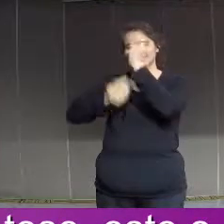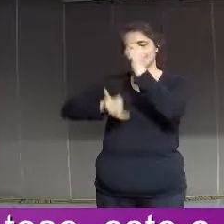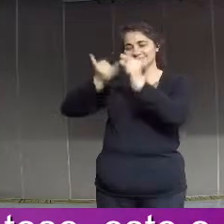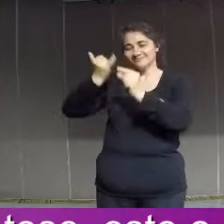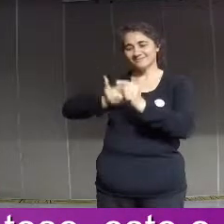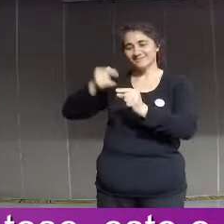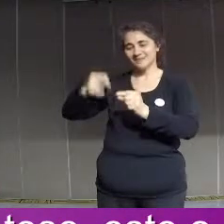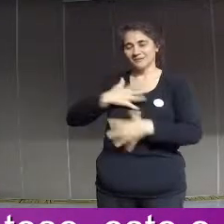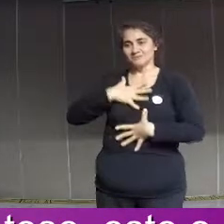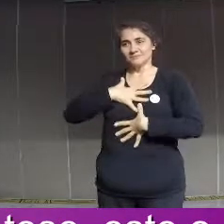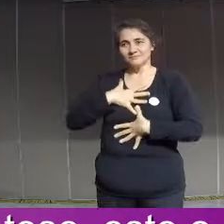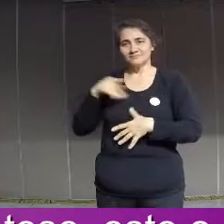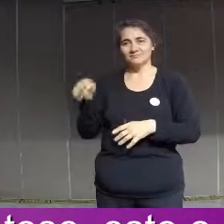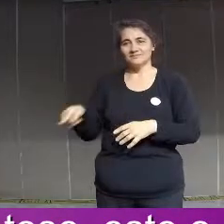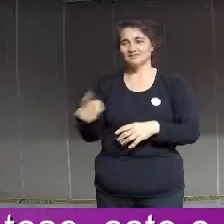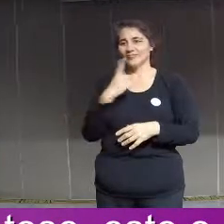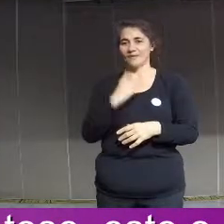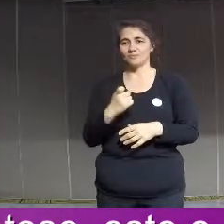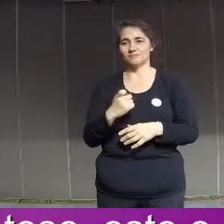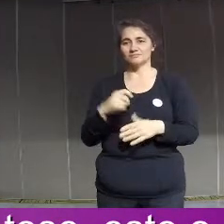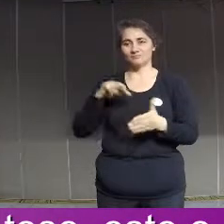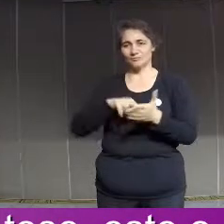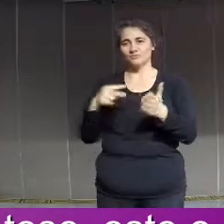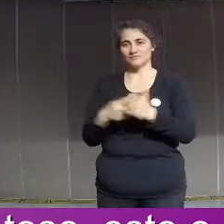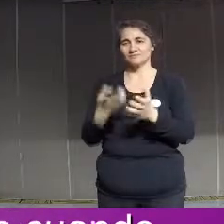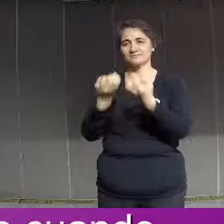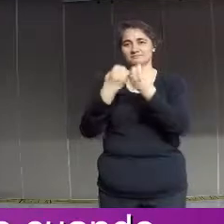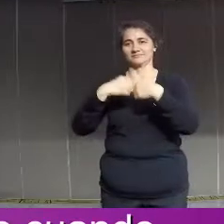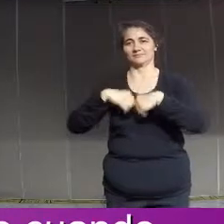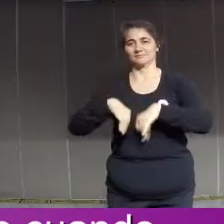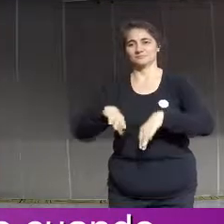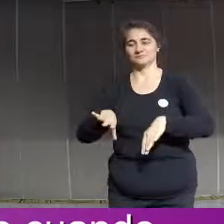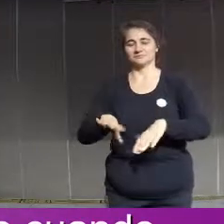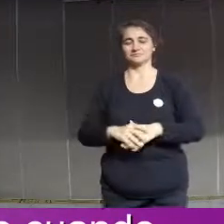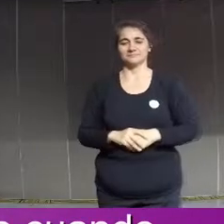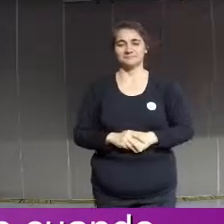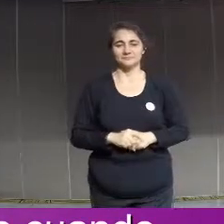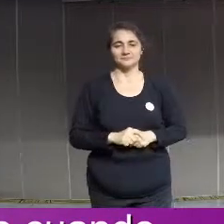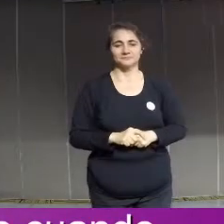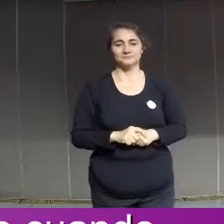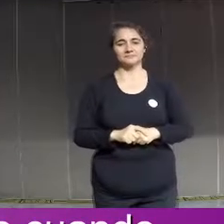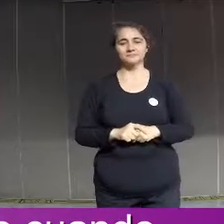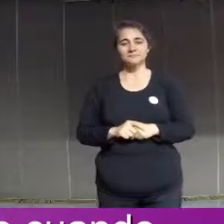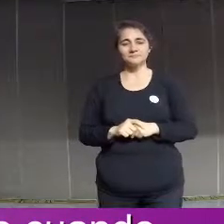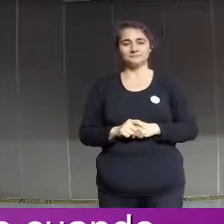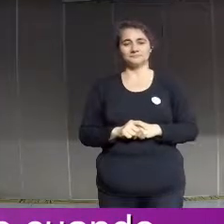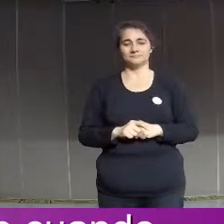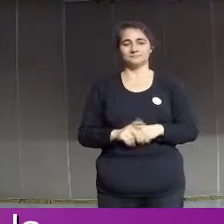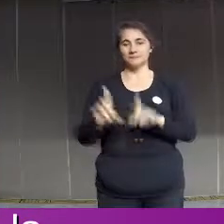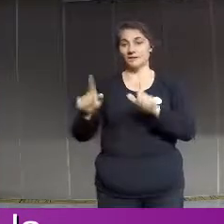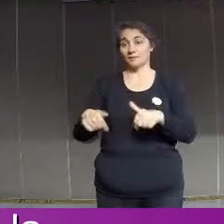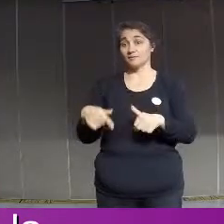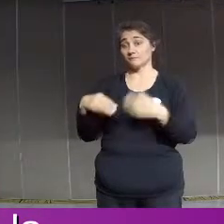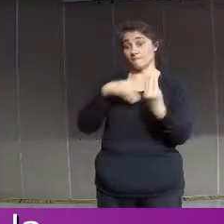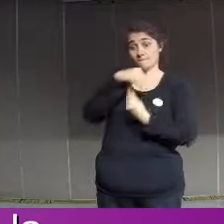uno le da una alerta de que algo puede estar pasando con la deglución, ¿sí? Y eso lo podemos hacer